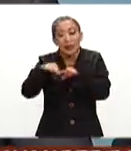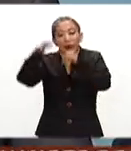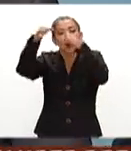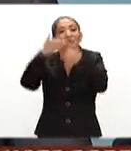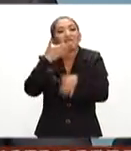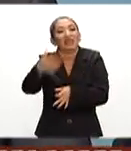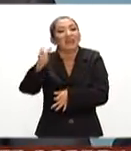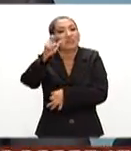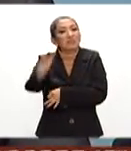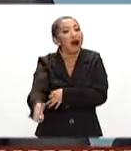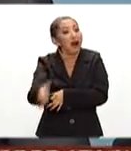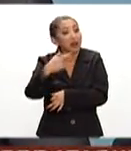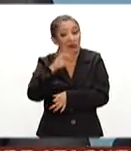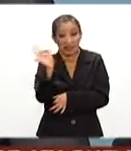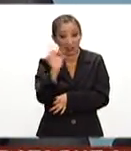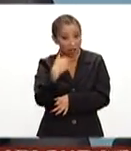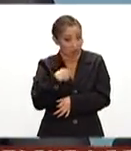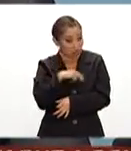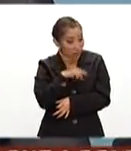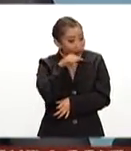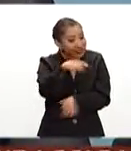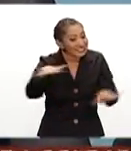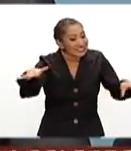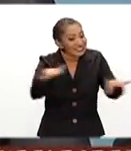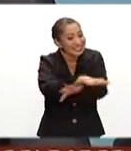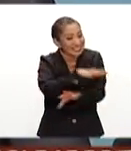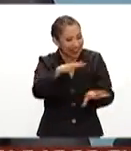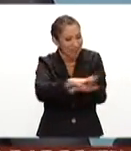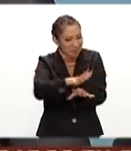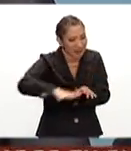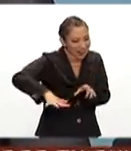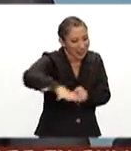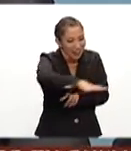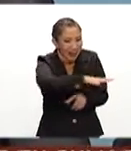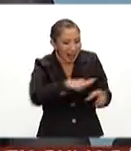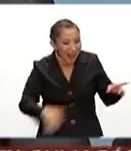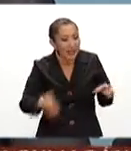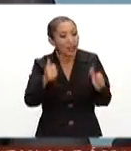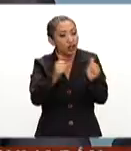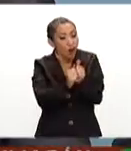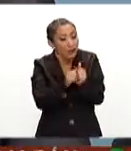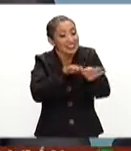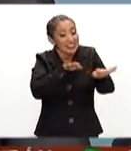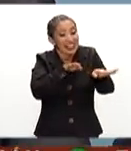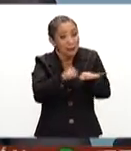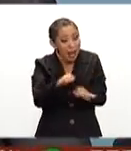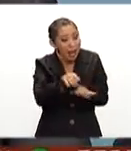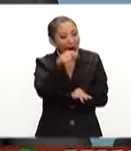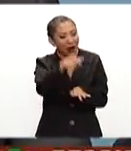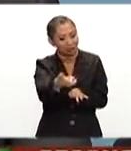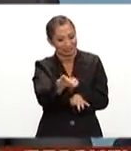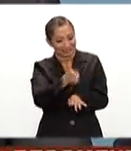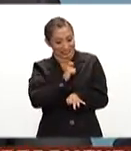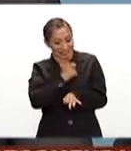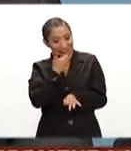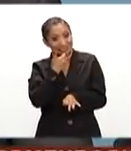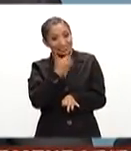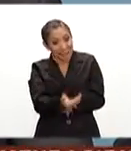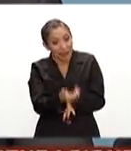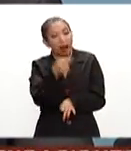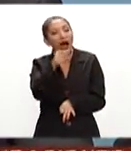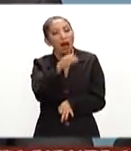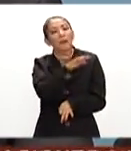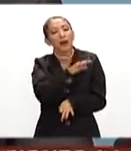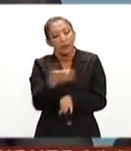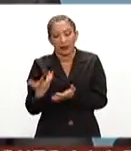bien remunerados, porque si lo que queremos es cambiar las condiciones y que a través del empleo digno y bien remunerado podamos